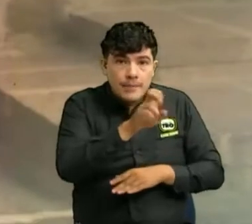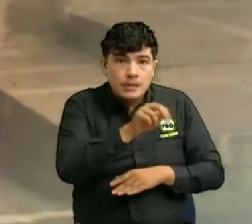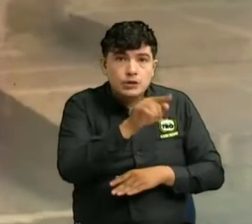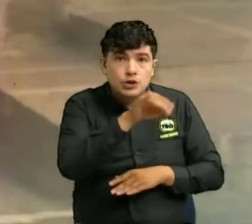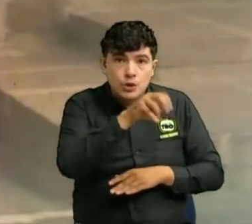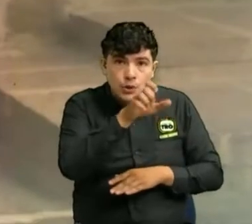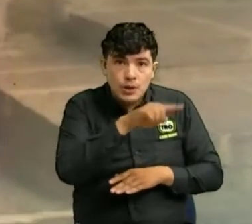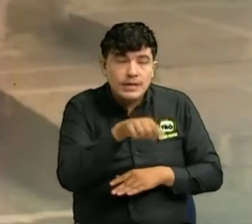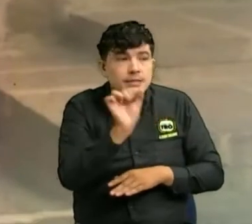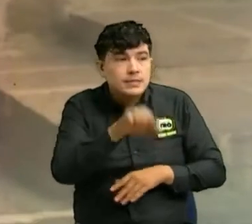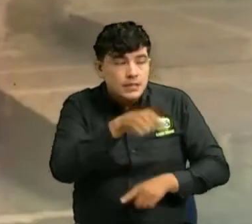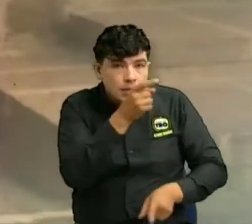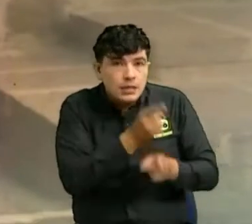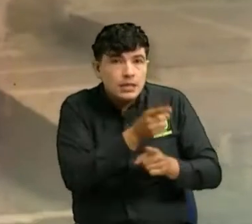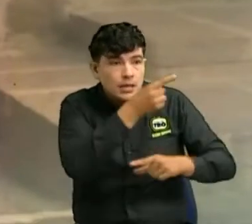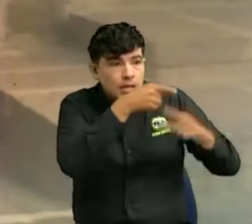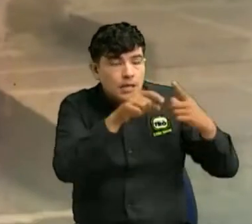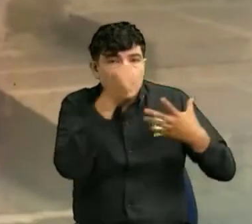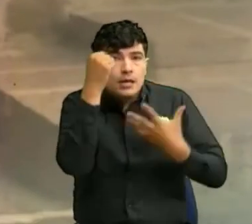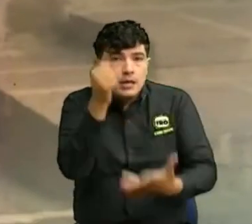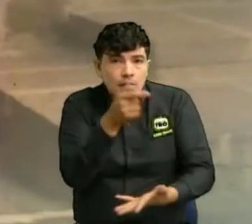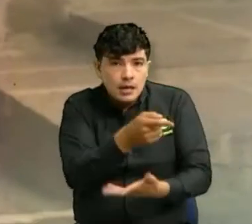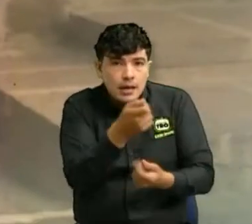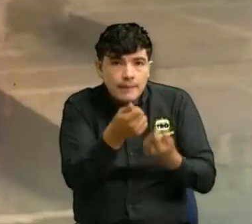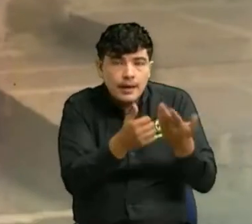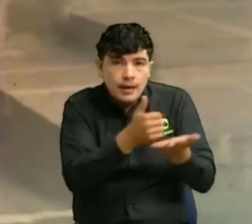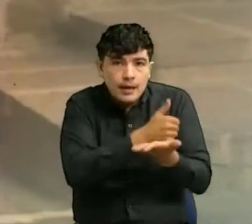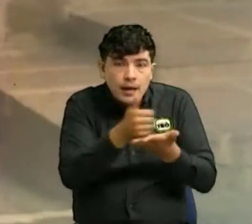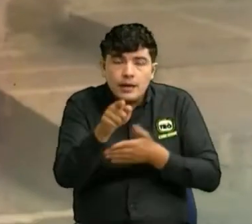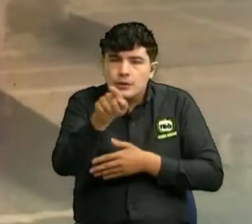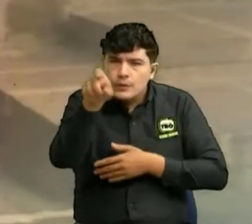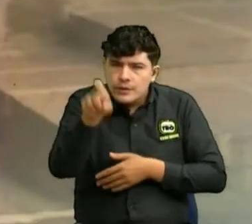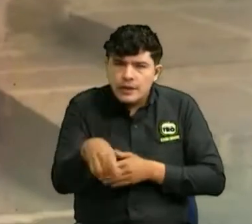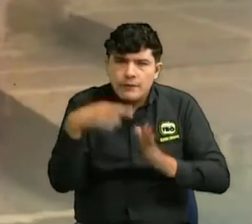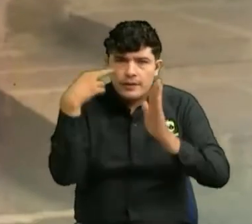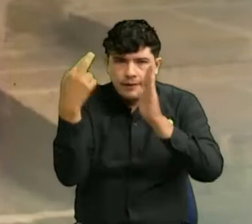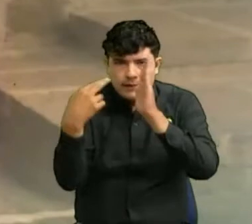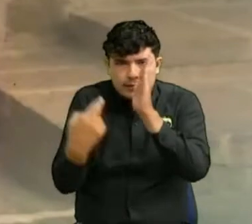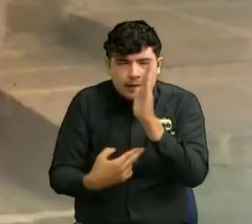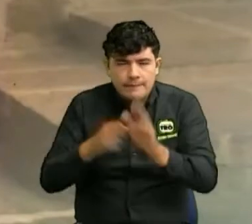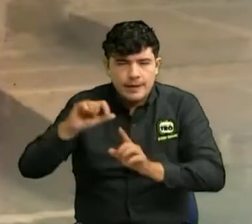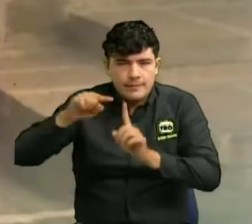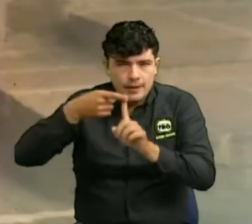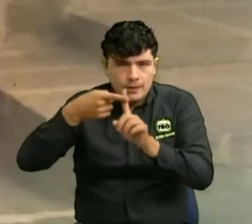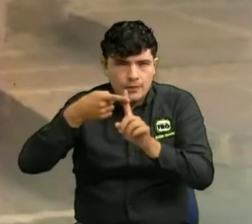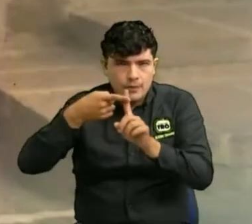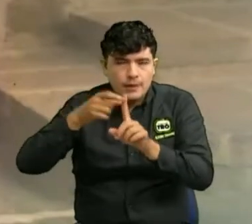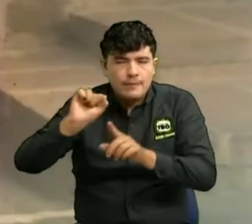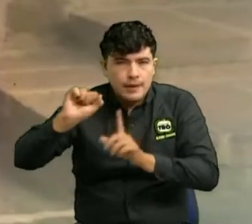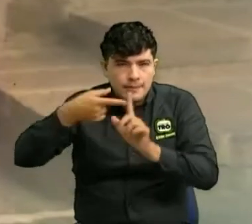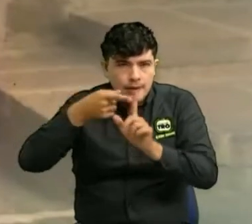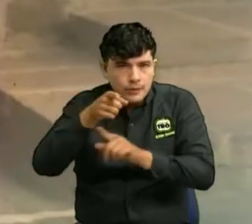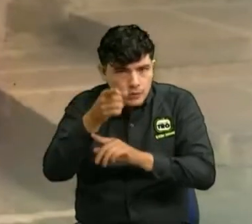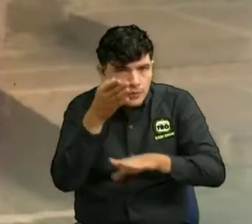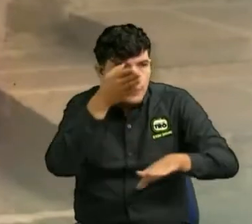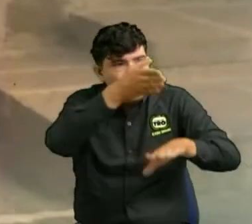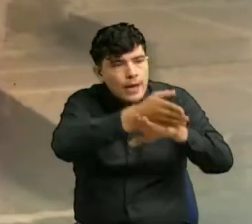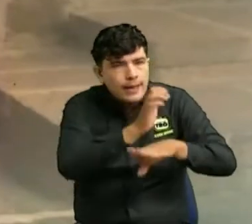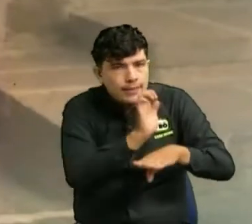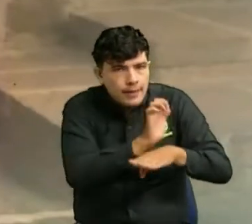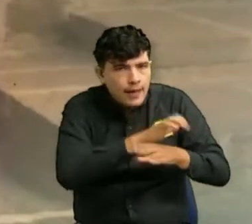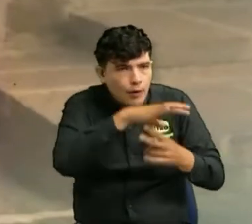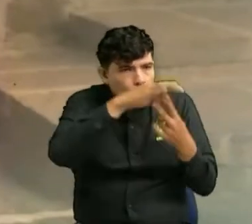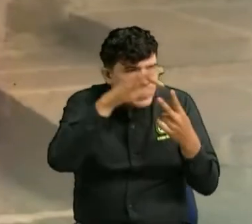le había desembolsado el crédito. Entonces, usted tiene que acudir primero que todo a la entidad financiera donde